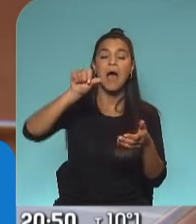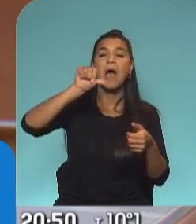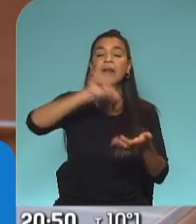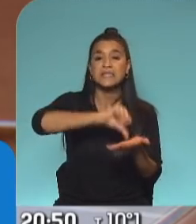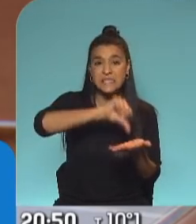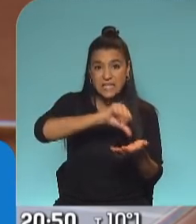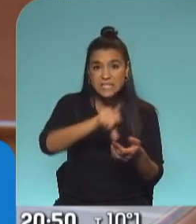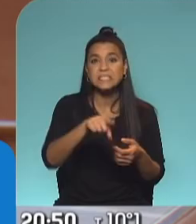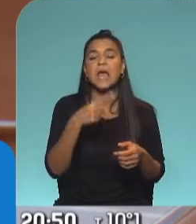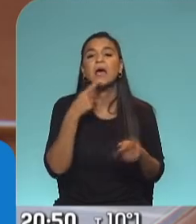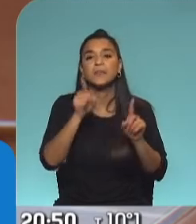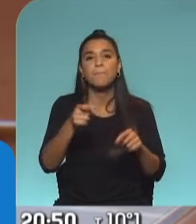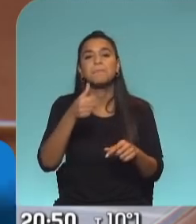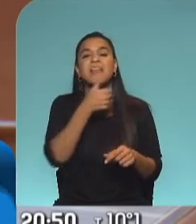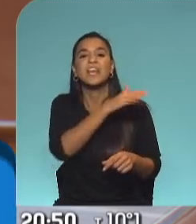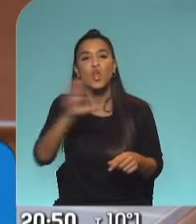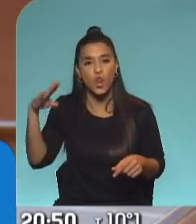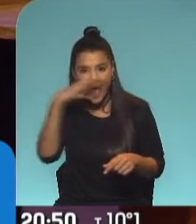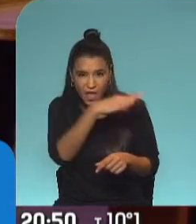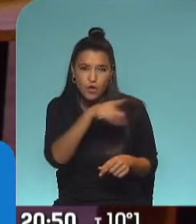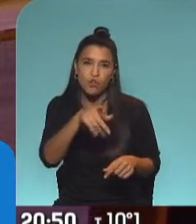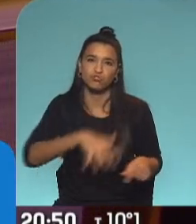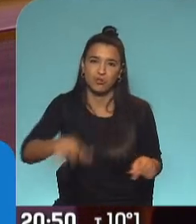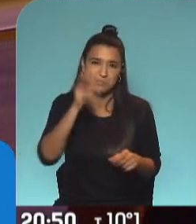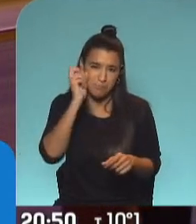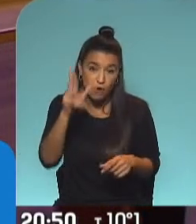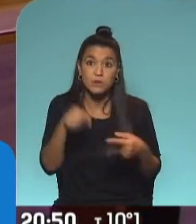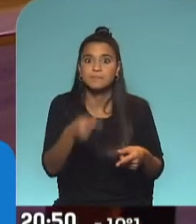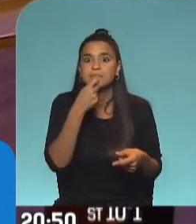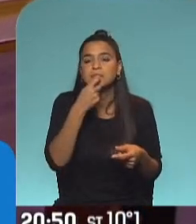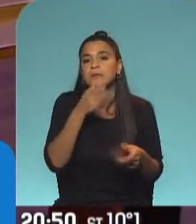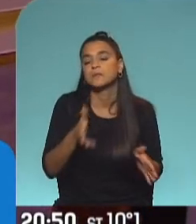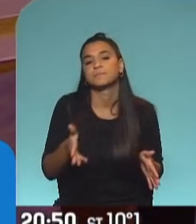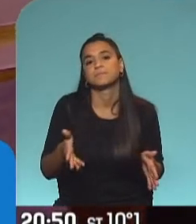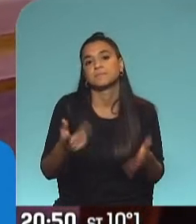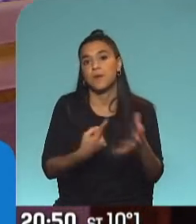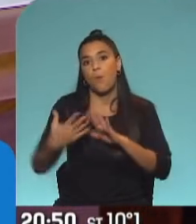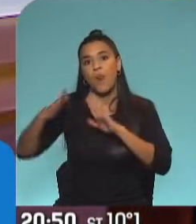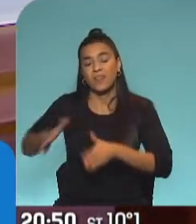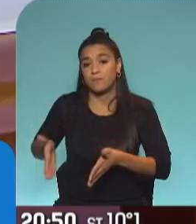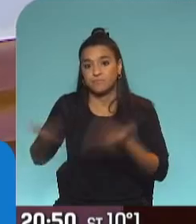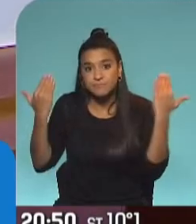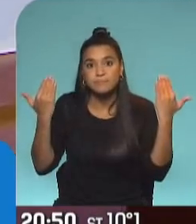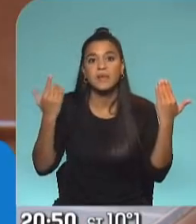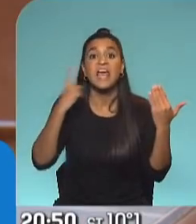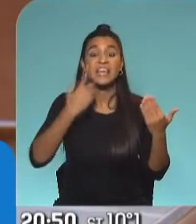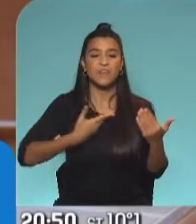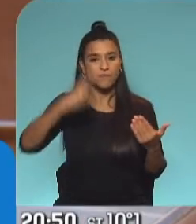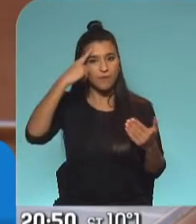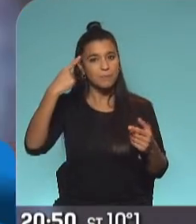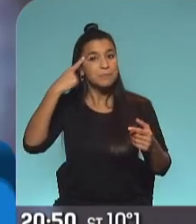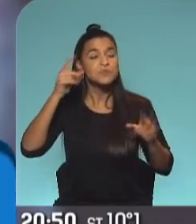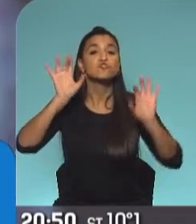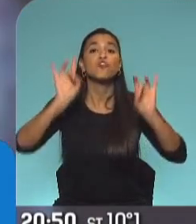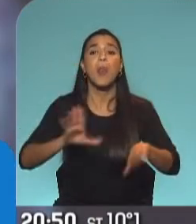alguna localidad de Río Negro, las zonas más afectadas. Cuando se habla de que se levante totalmente la cuarentena, el IFE estuvo pensado para la cuarentena. Para